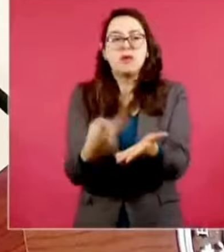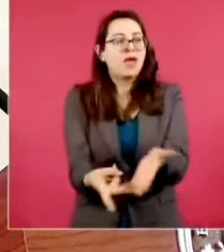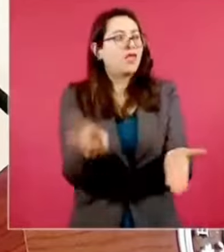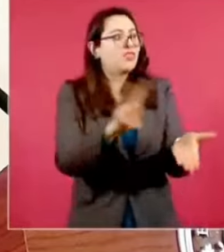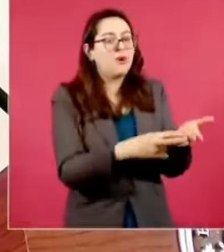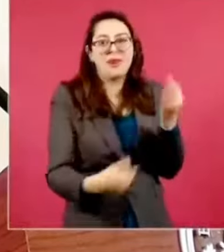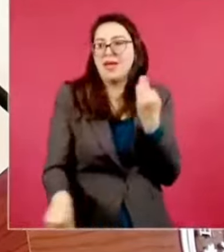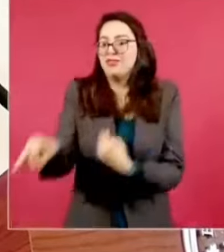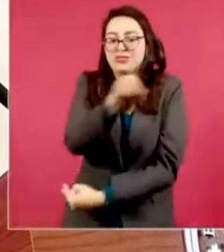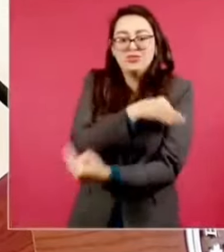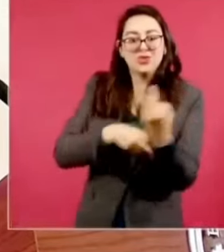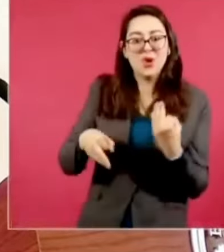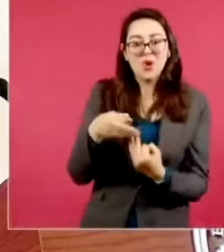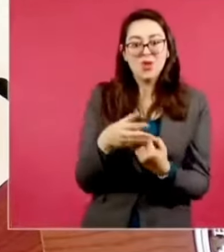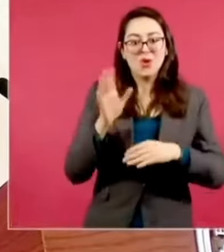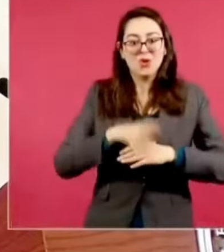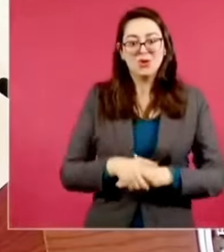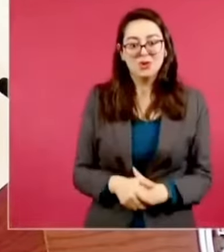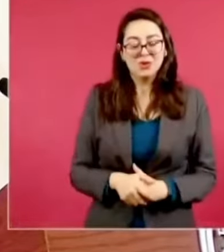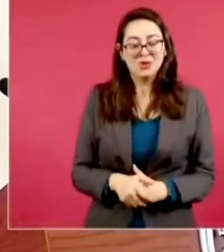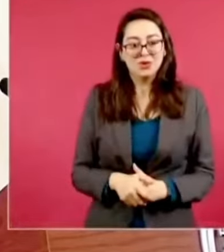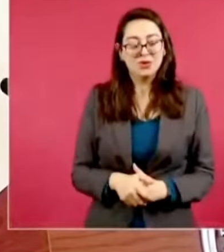también de fiscalización.